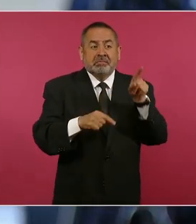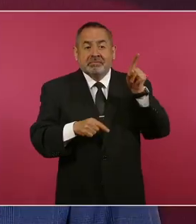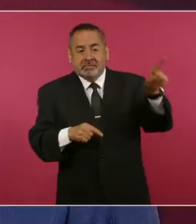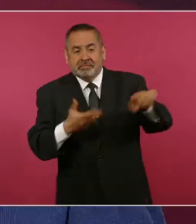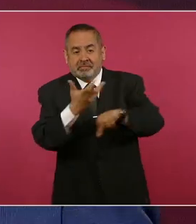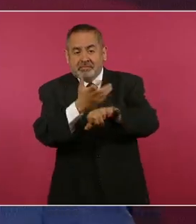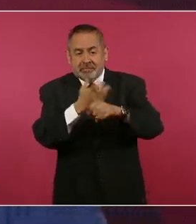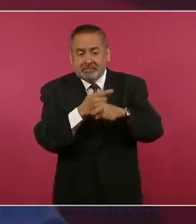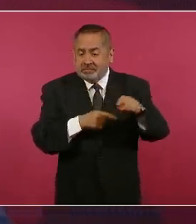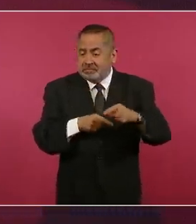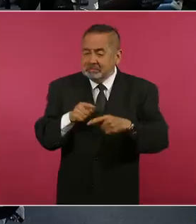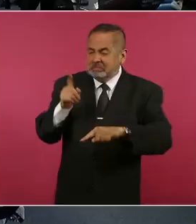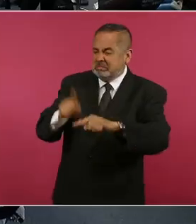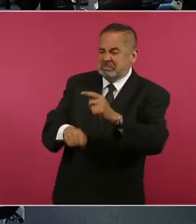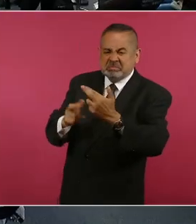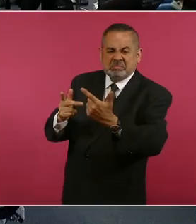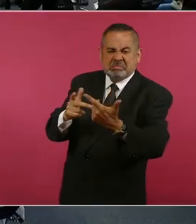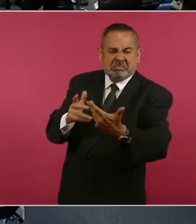que